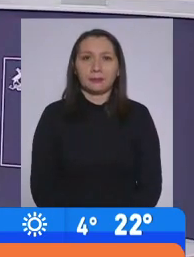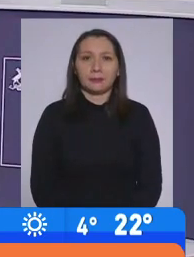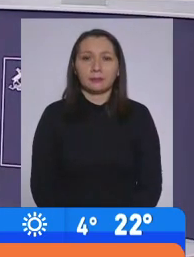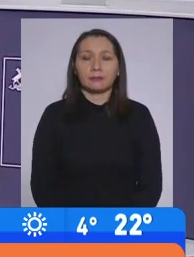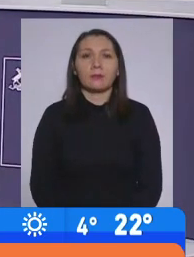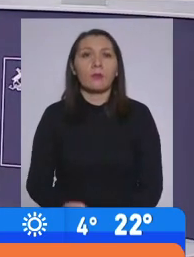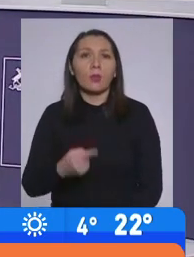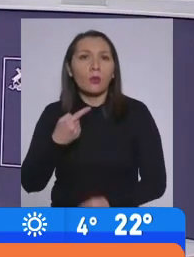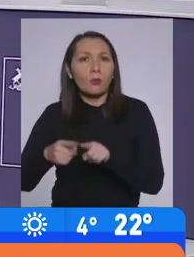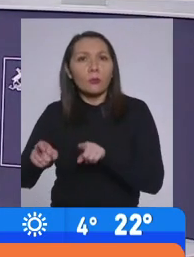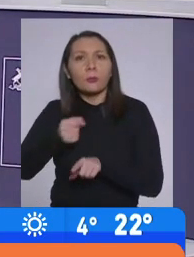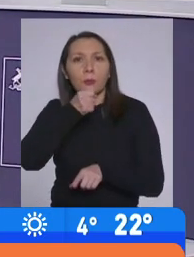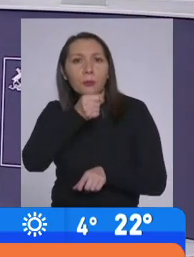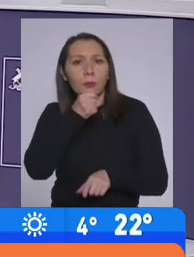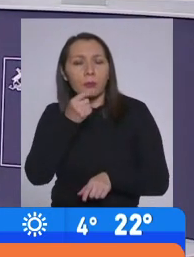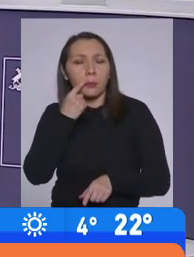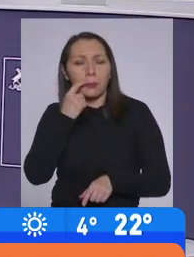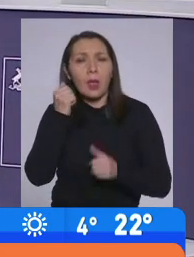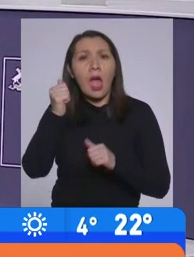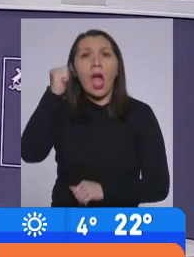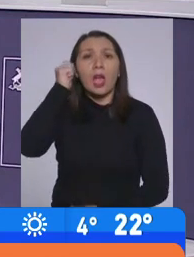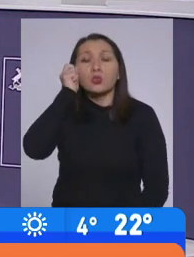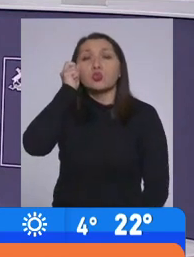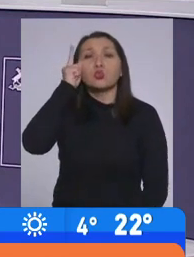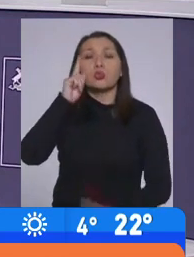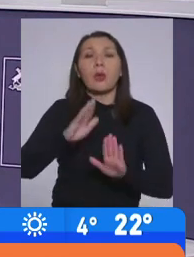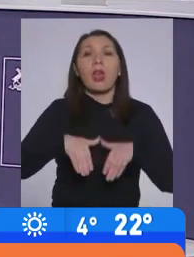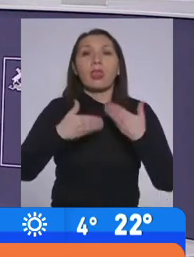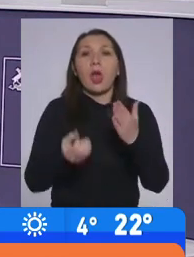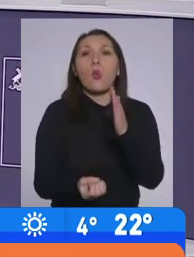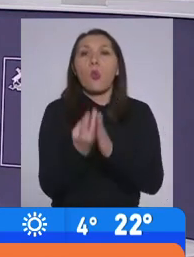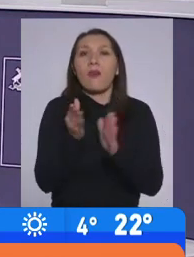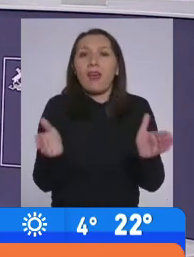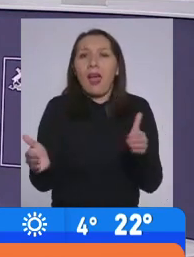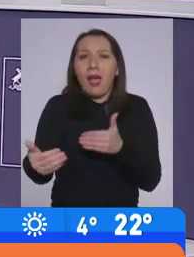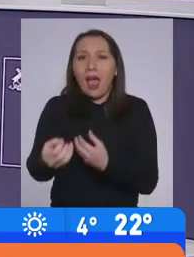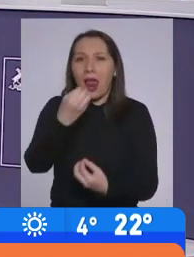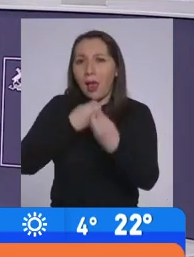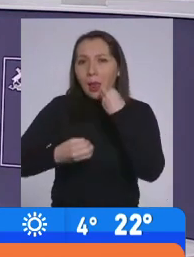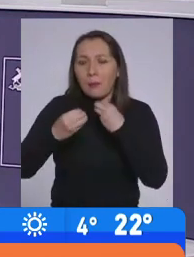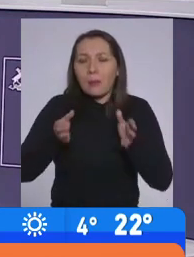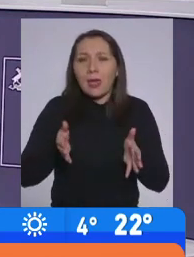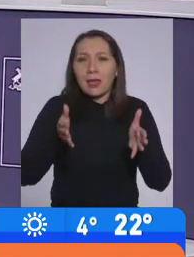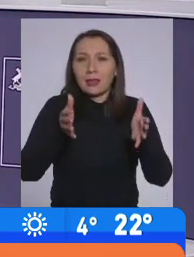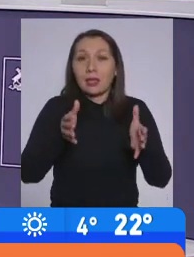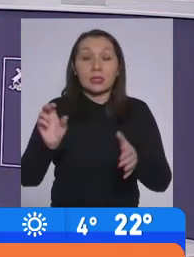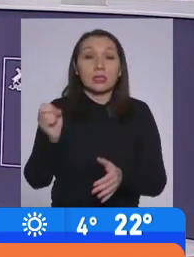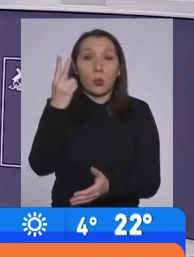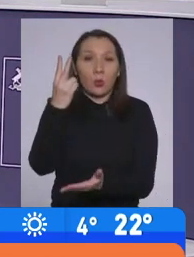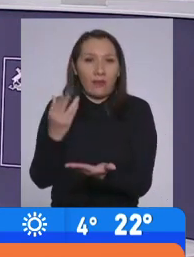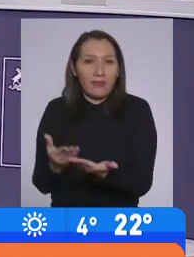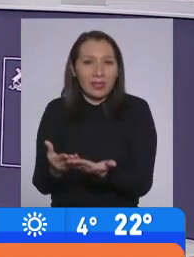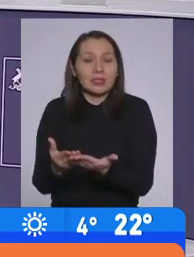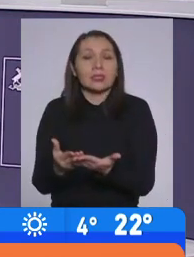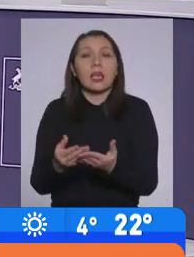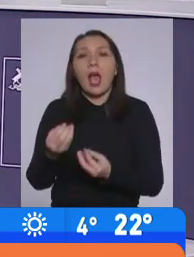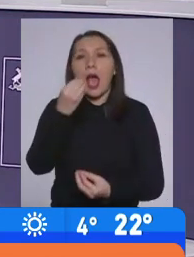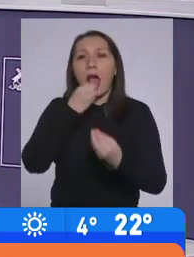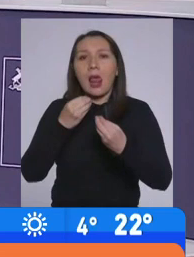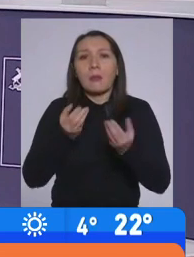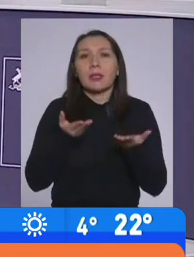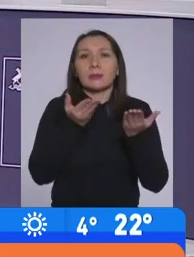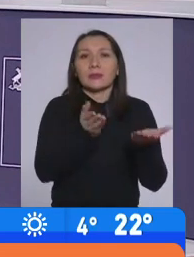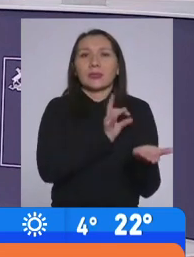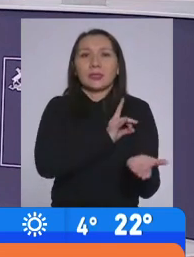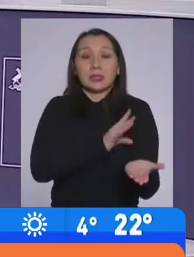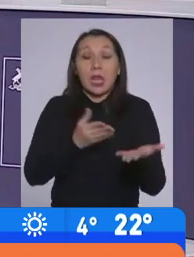bueno muy buenos días ayer subimos la entrega de nuevas cajas de alimentos a una segunda entrega estos alimentos para chile sin